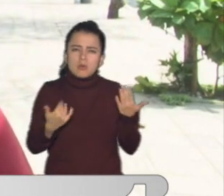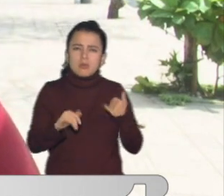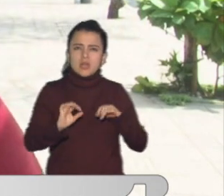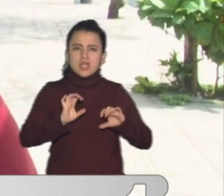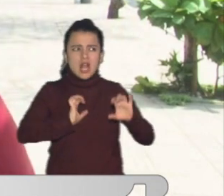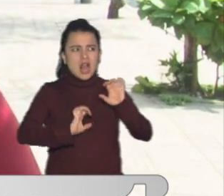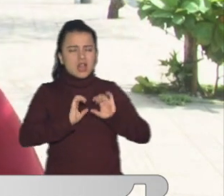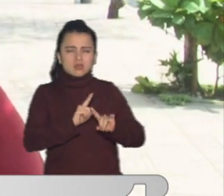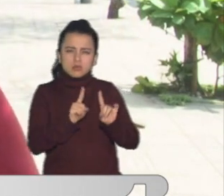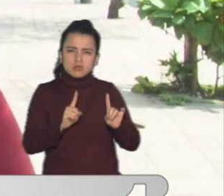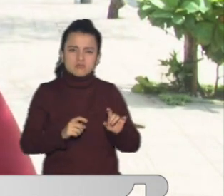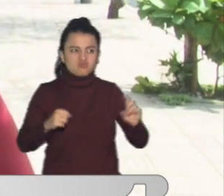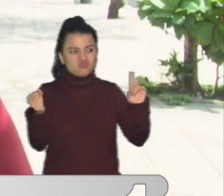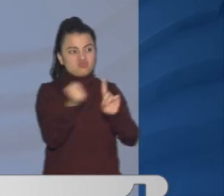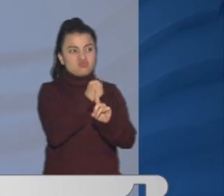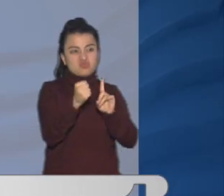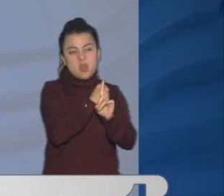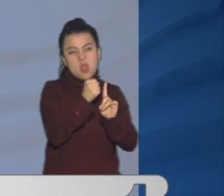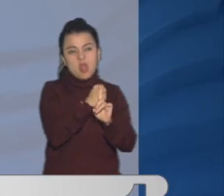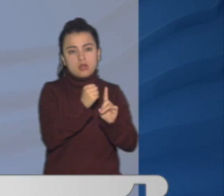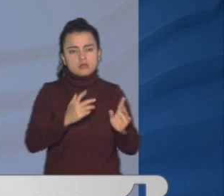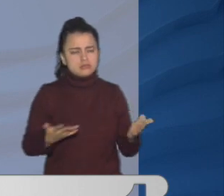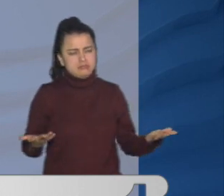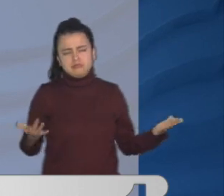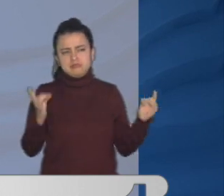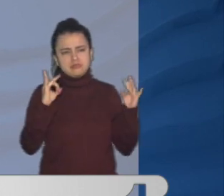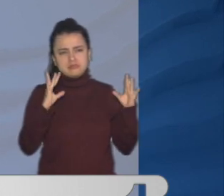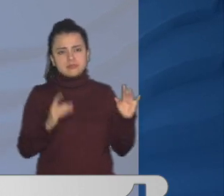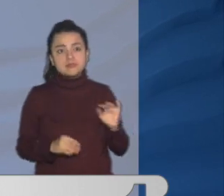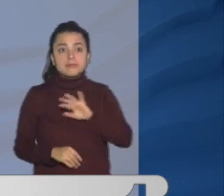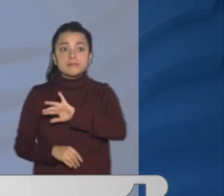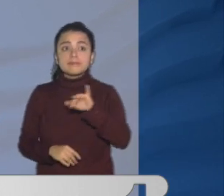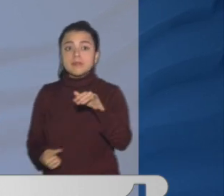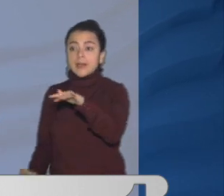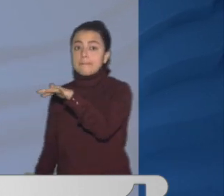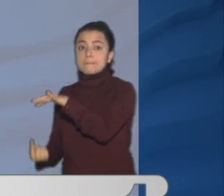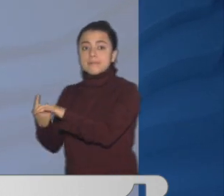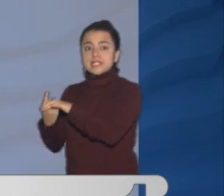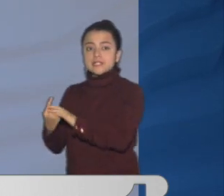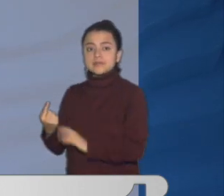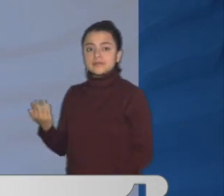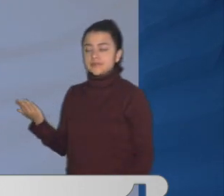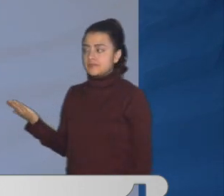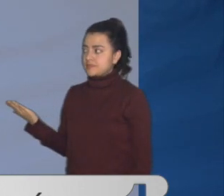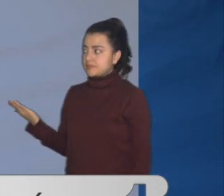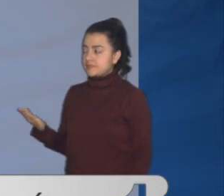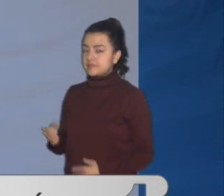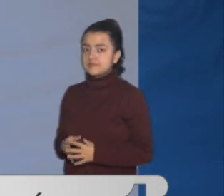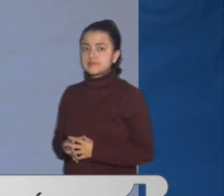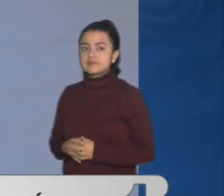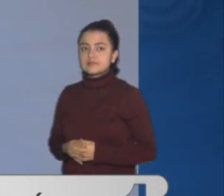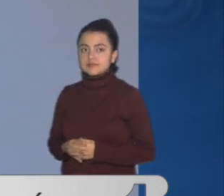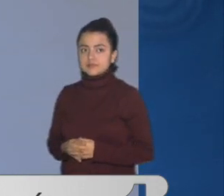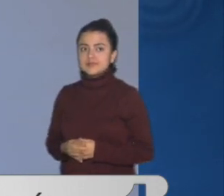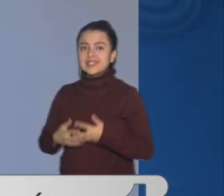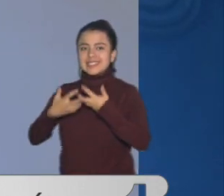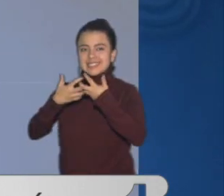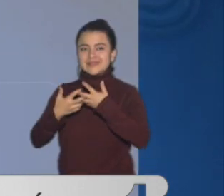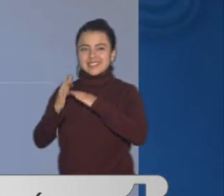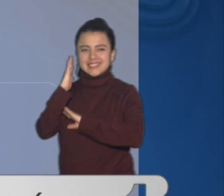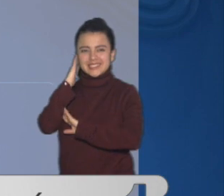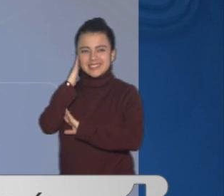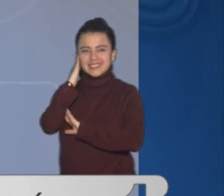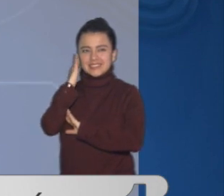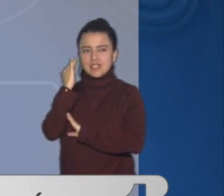estuvieran de pelea, para que no se agarraran de la mano. El otro hecho ocurrió en el sector de Boca Grande, dentro de una empresa de